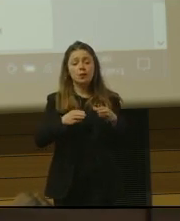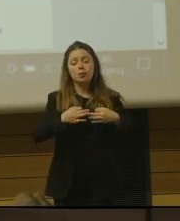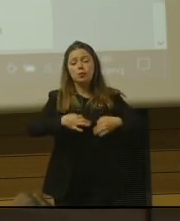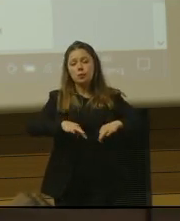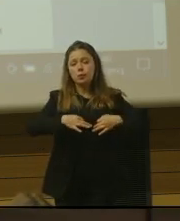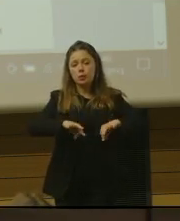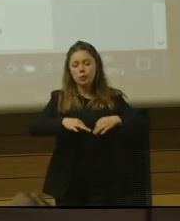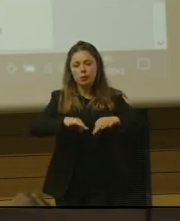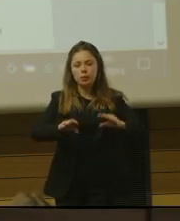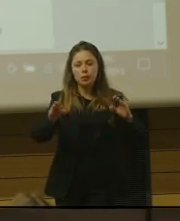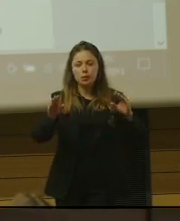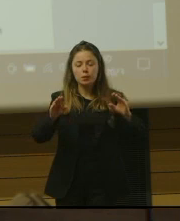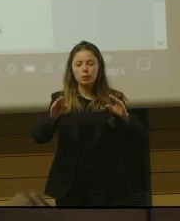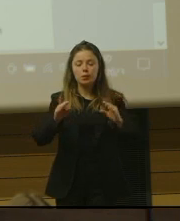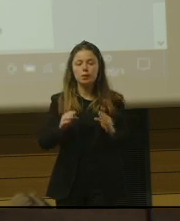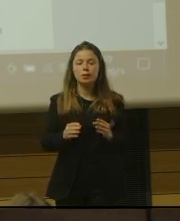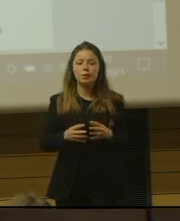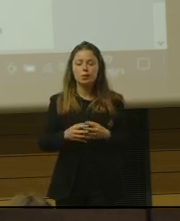en